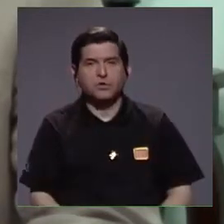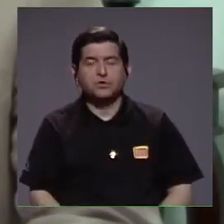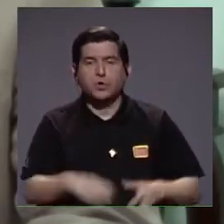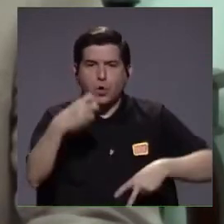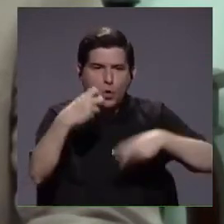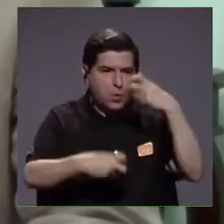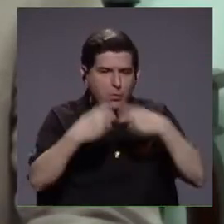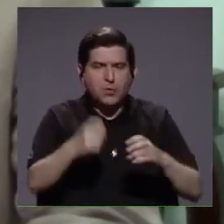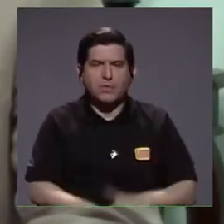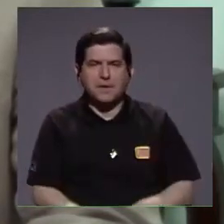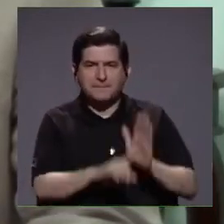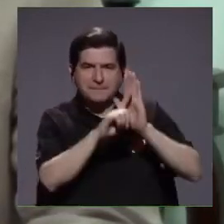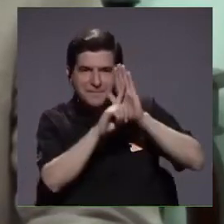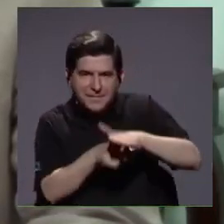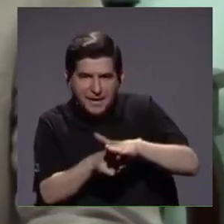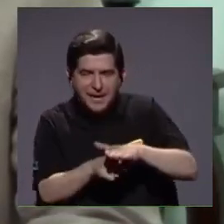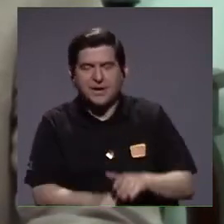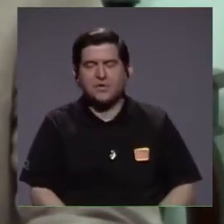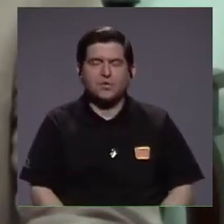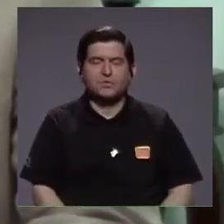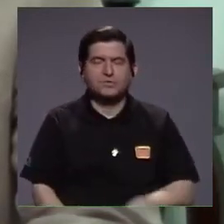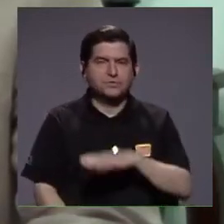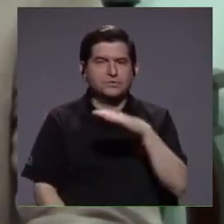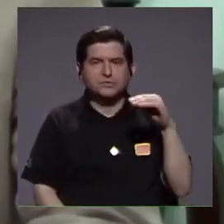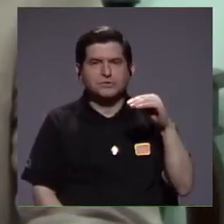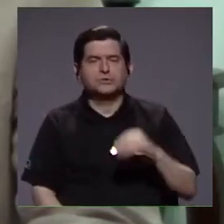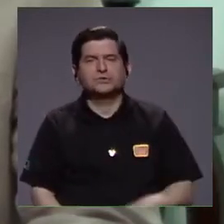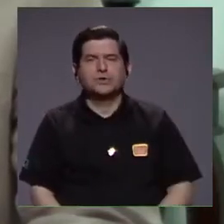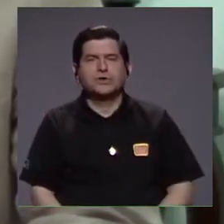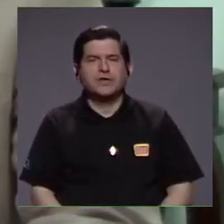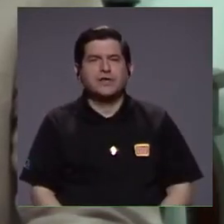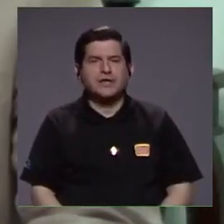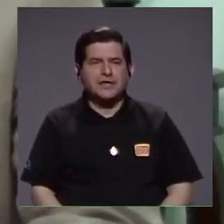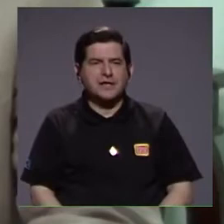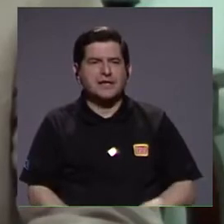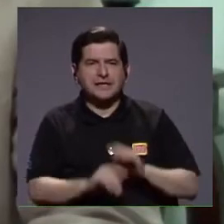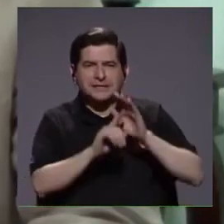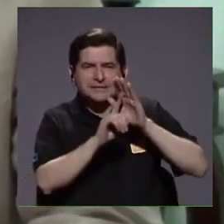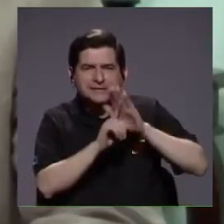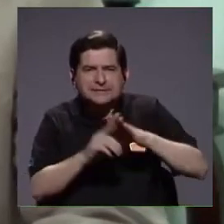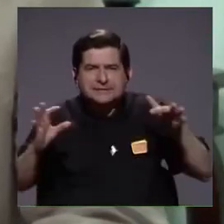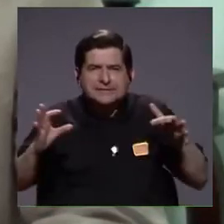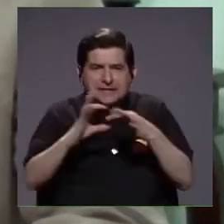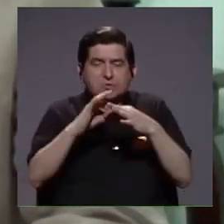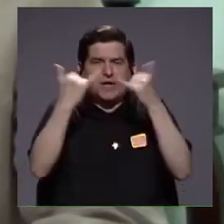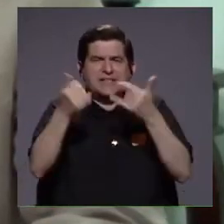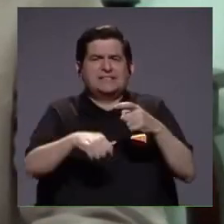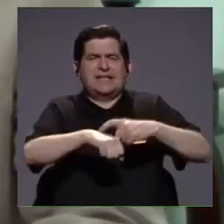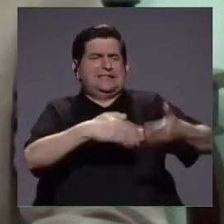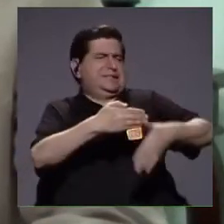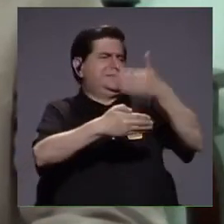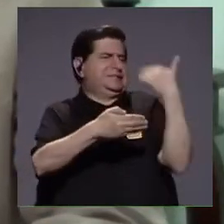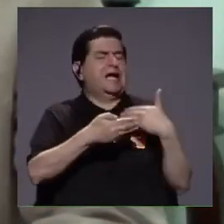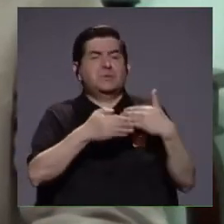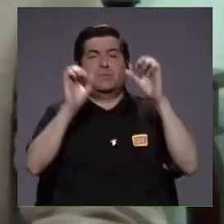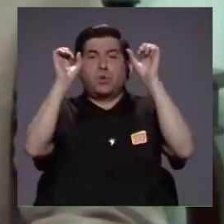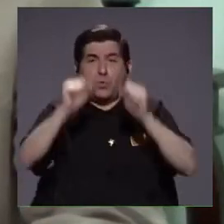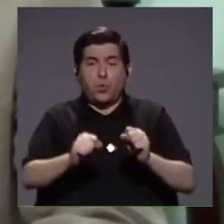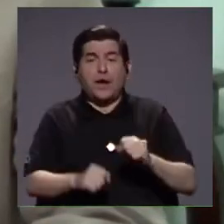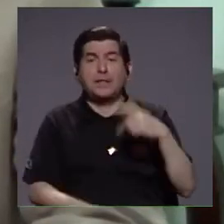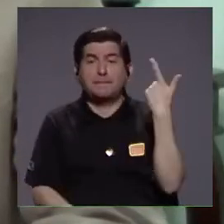urgentemente la problemática del acoso y el hostigamiento sexual, sobre todo aquellos casos que ya llevan mucho tiempo y